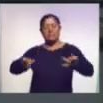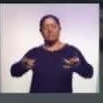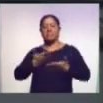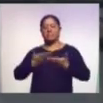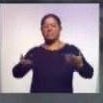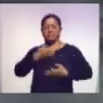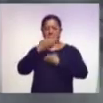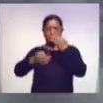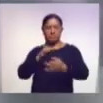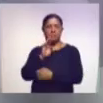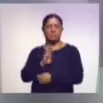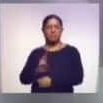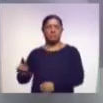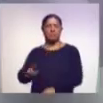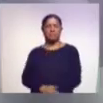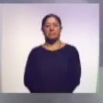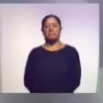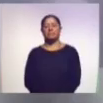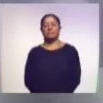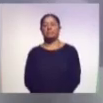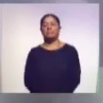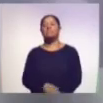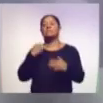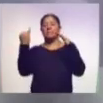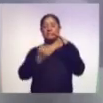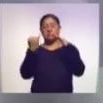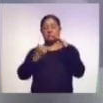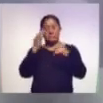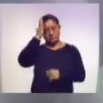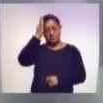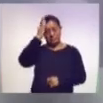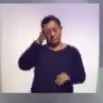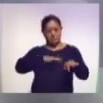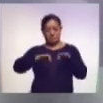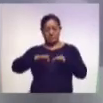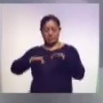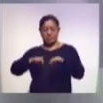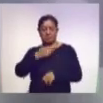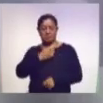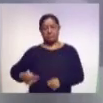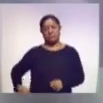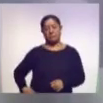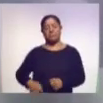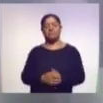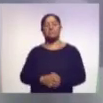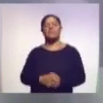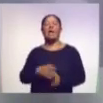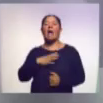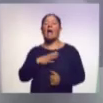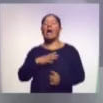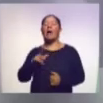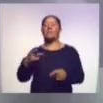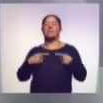Rodríguez. A su vez, el ITEA prioriza el trabajo con los municipios que tienen mayor